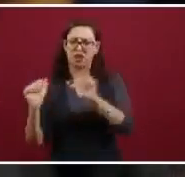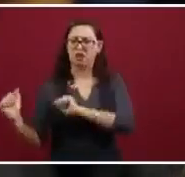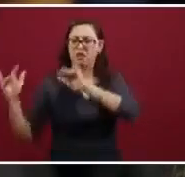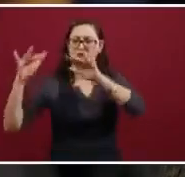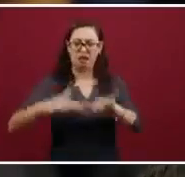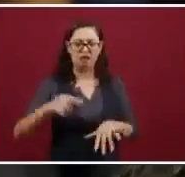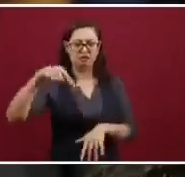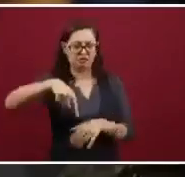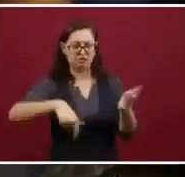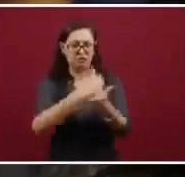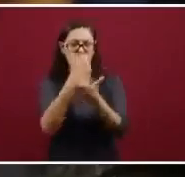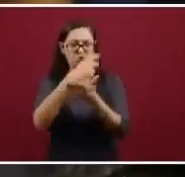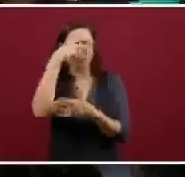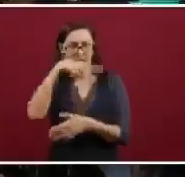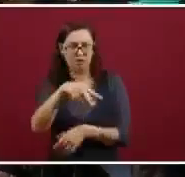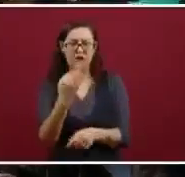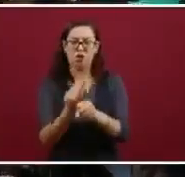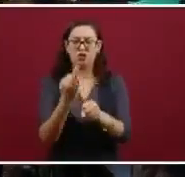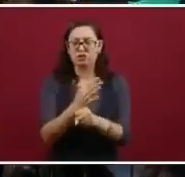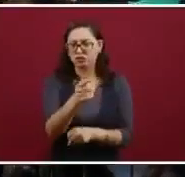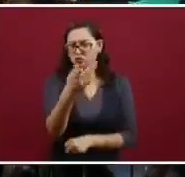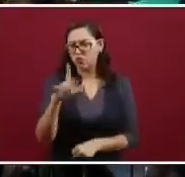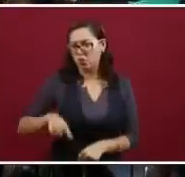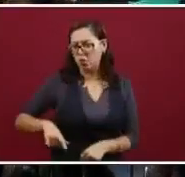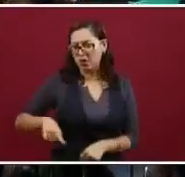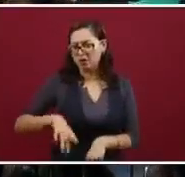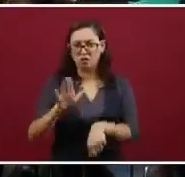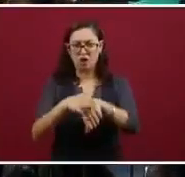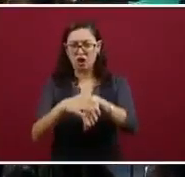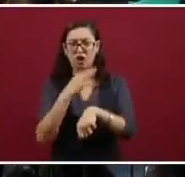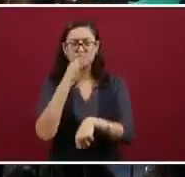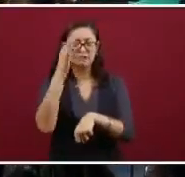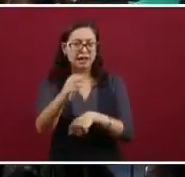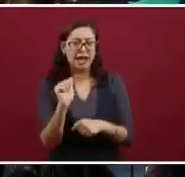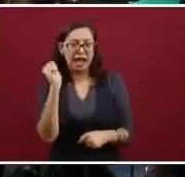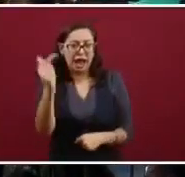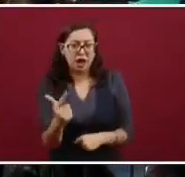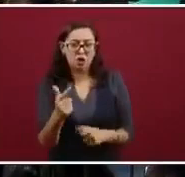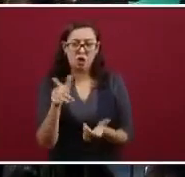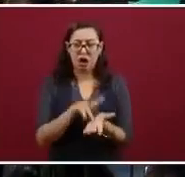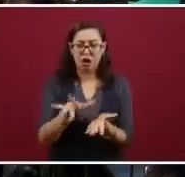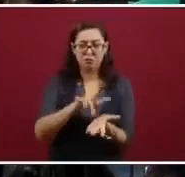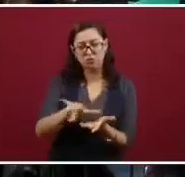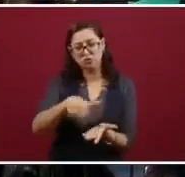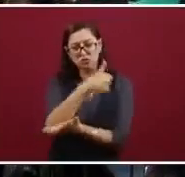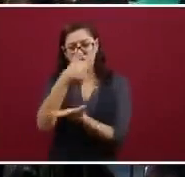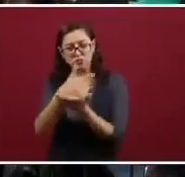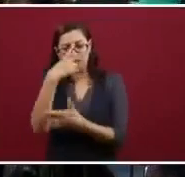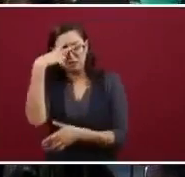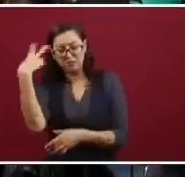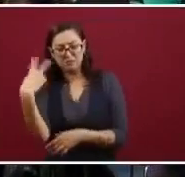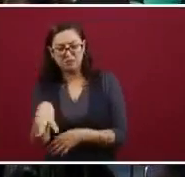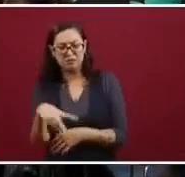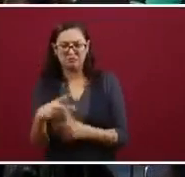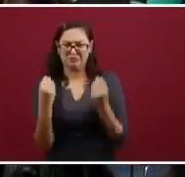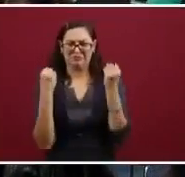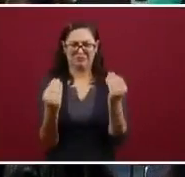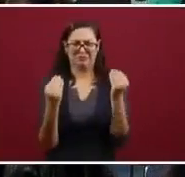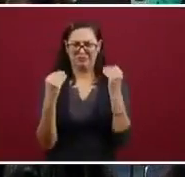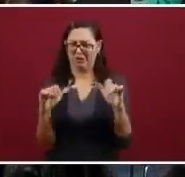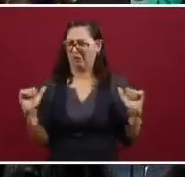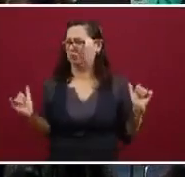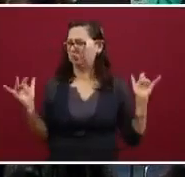yo quisiera preguntar si su gobierno, en este caso, está reforzando con algún tipo de apoyo al gobierno local, ya que pues este tipo